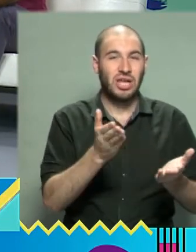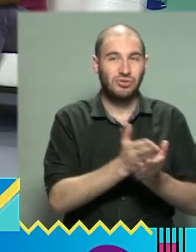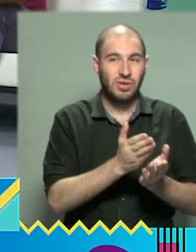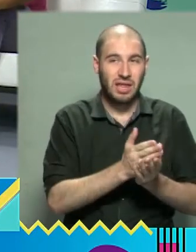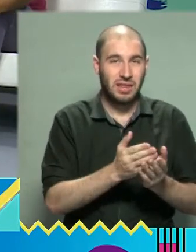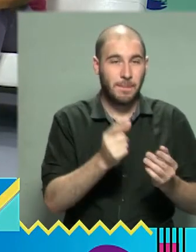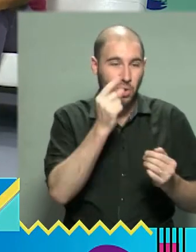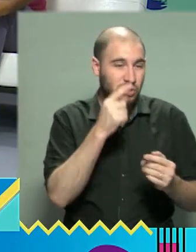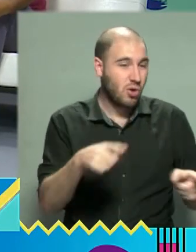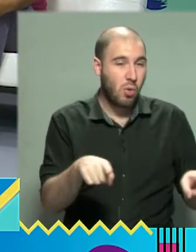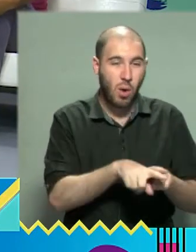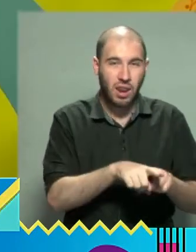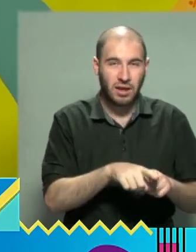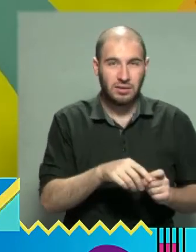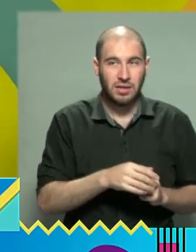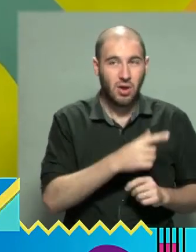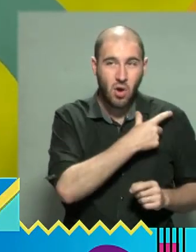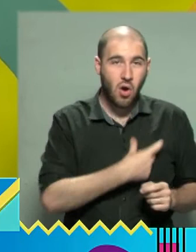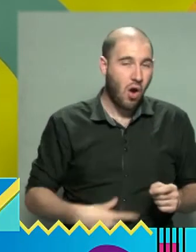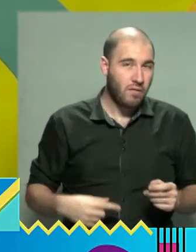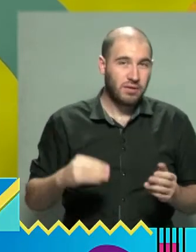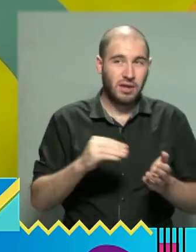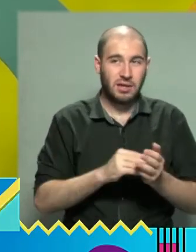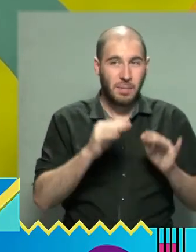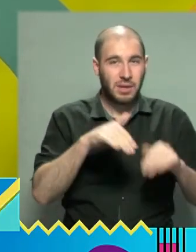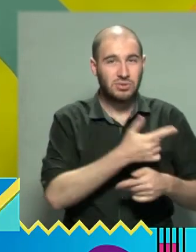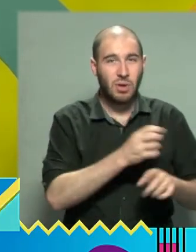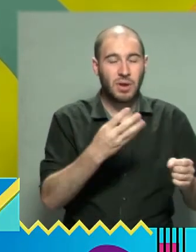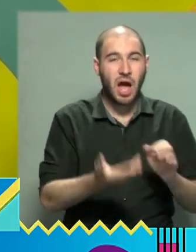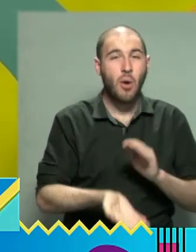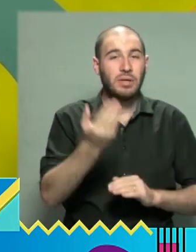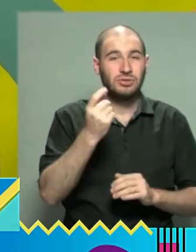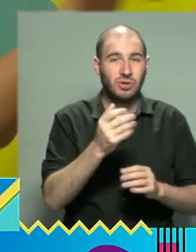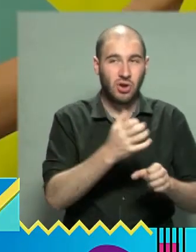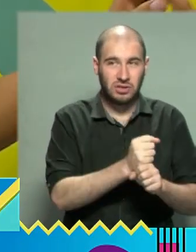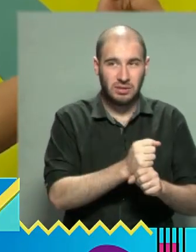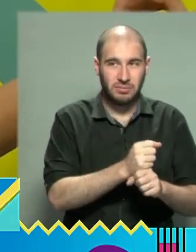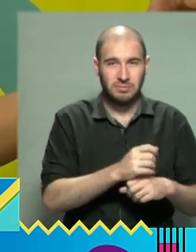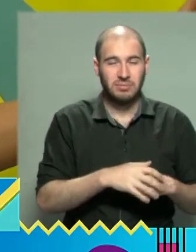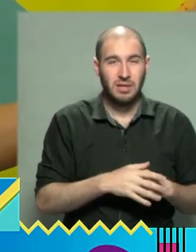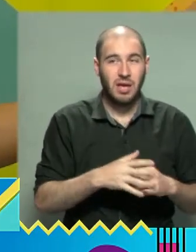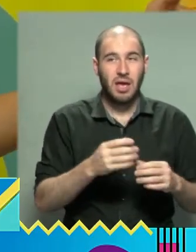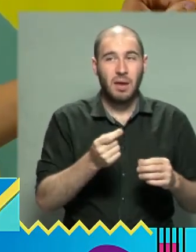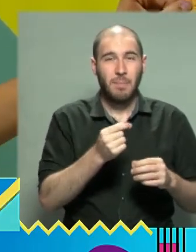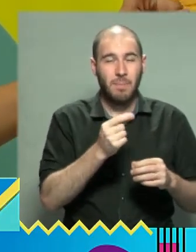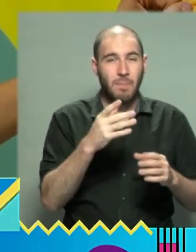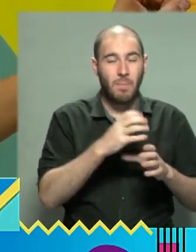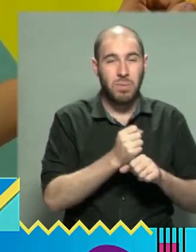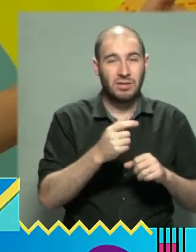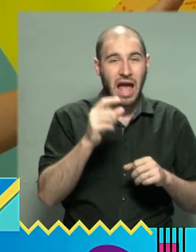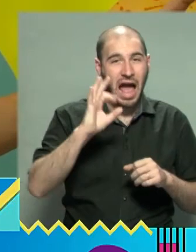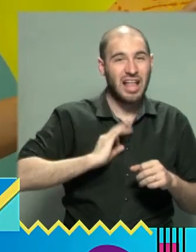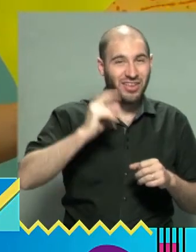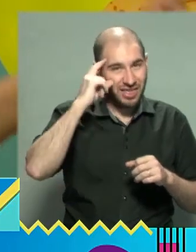color que el gobierno de turno no marchar por un aumento del boleto y el boleto viene aumentando desde hace